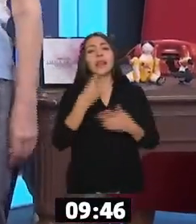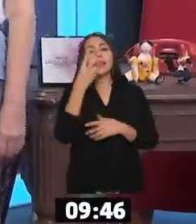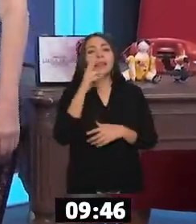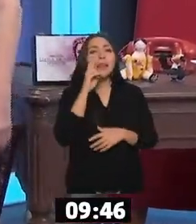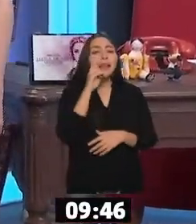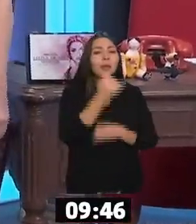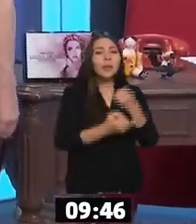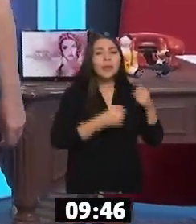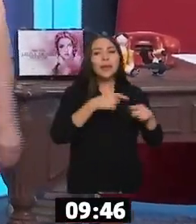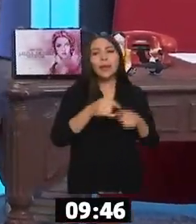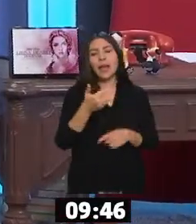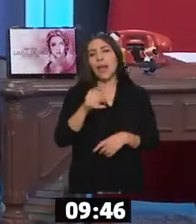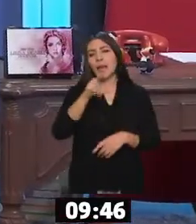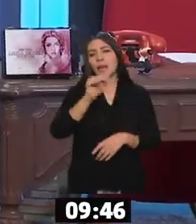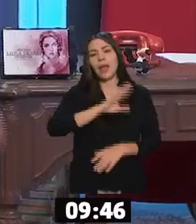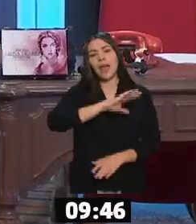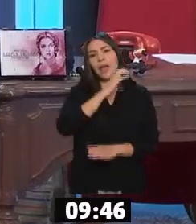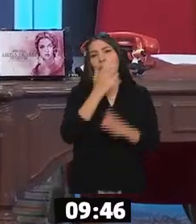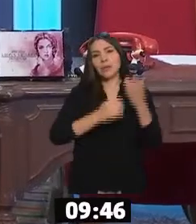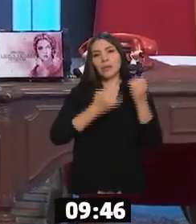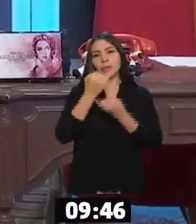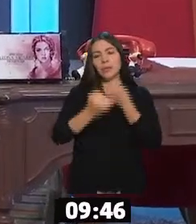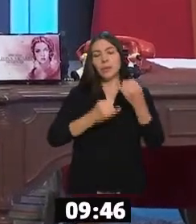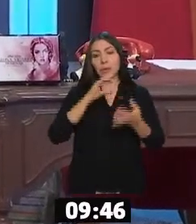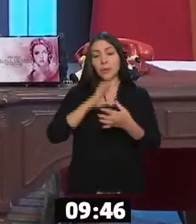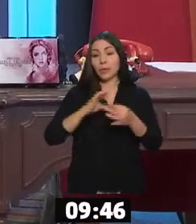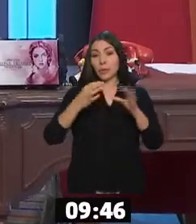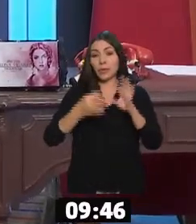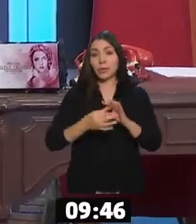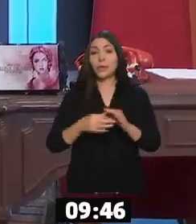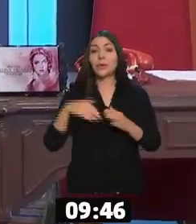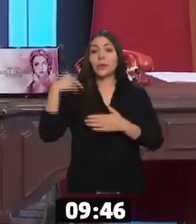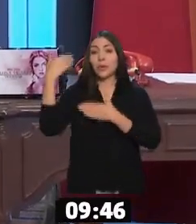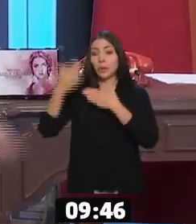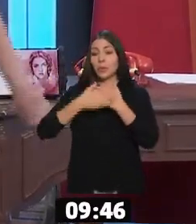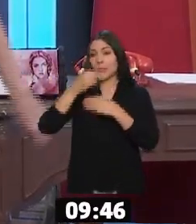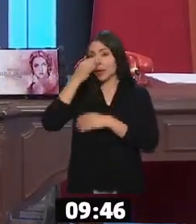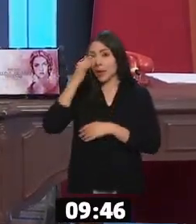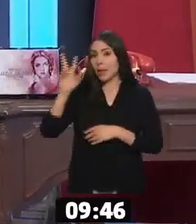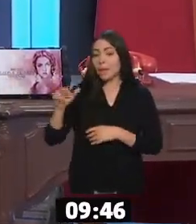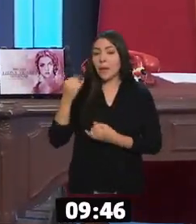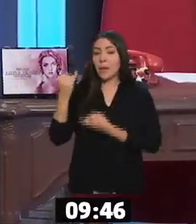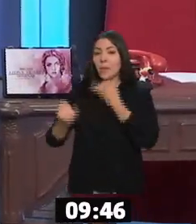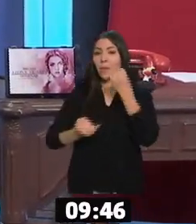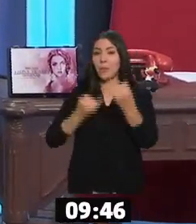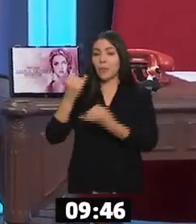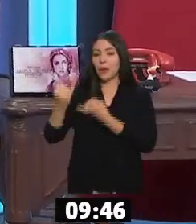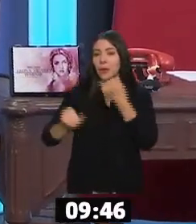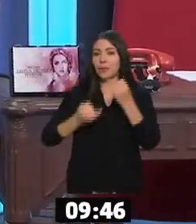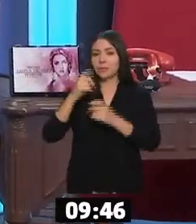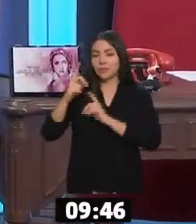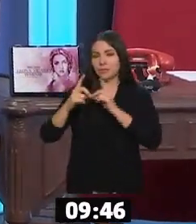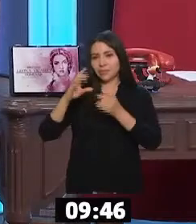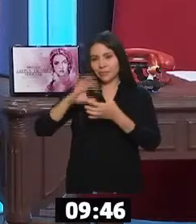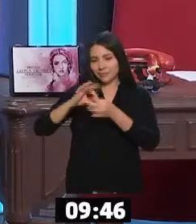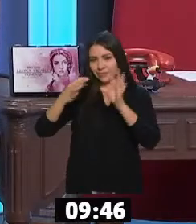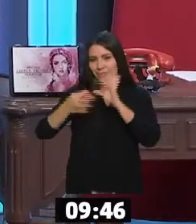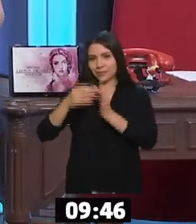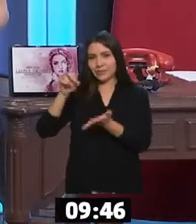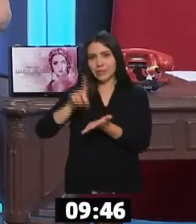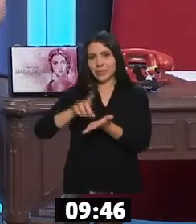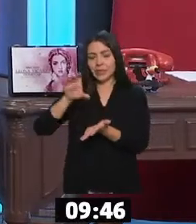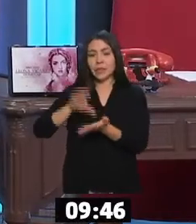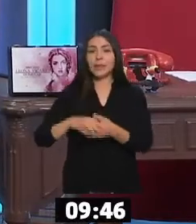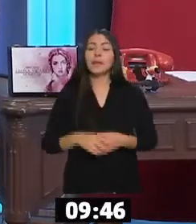Es que la despertada, man. Los olímpicos, pero ahí vienen los paralímpicos. Ahí o sea vienen los que paralímpicos. tranquilis. Más despacio, pero ahí viene. O sea, los de